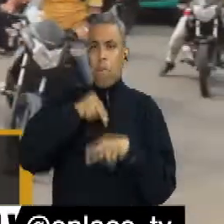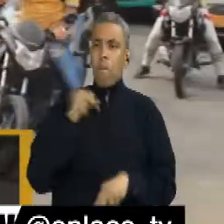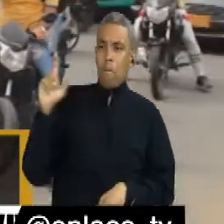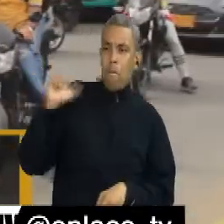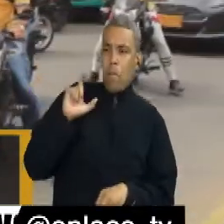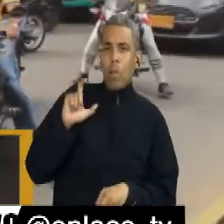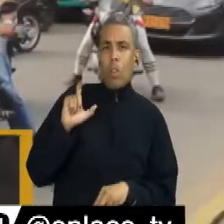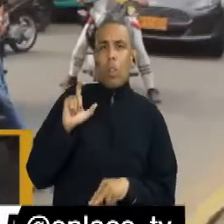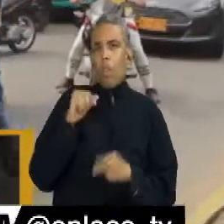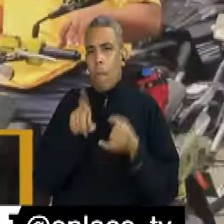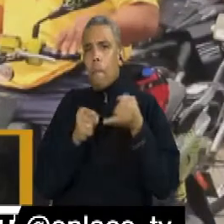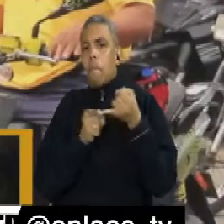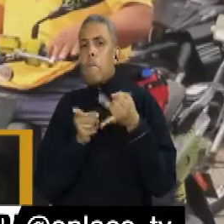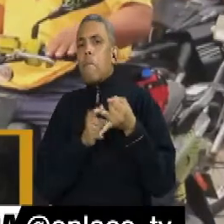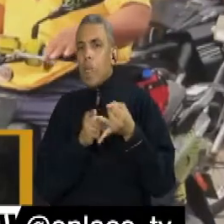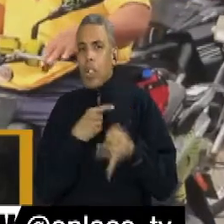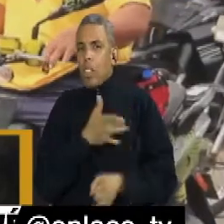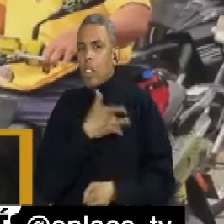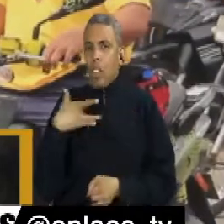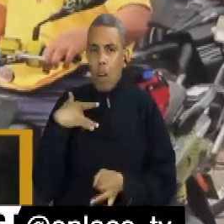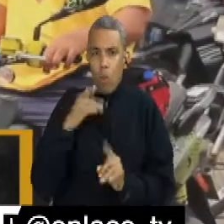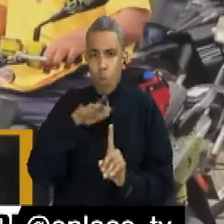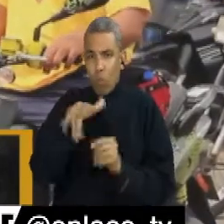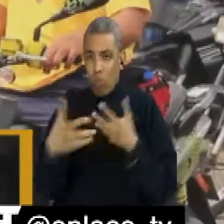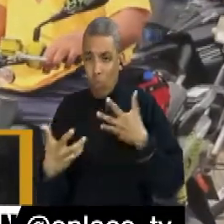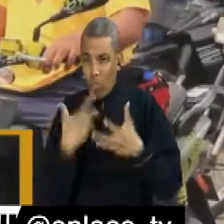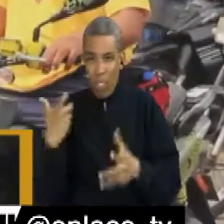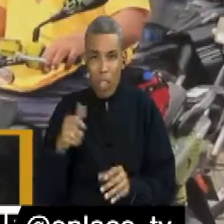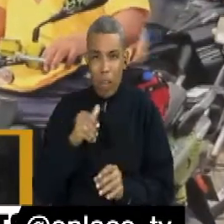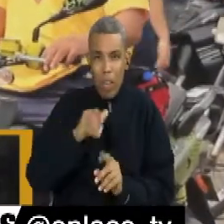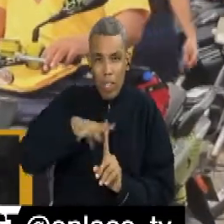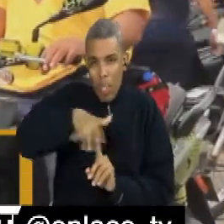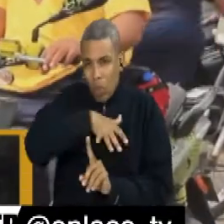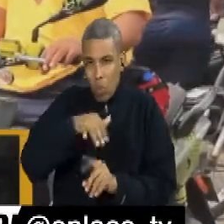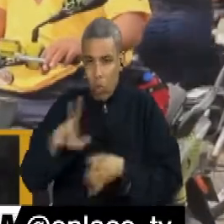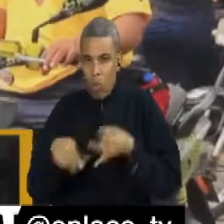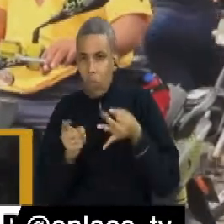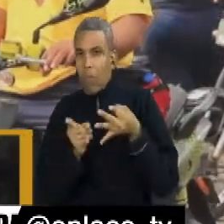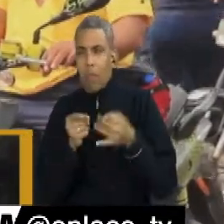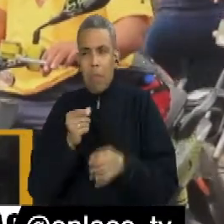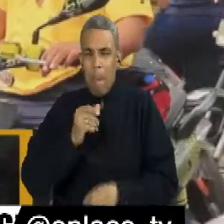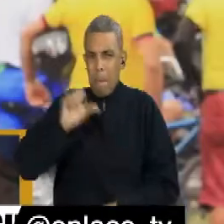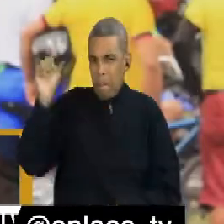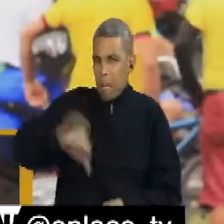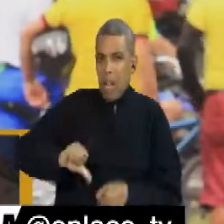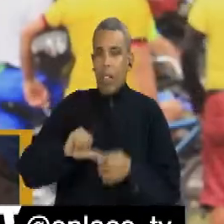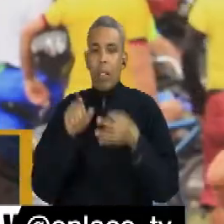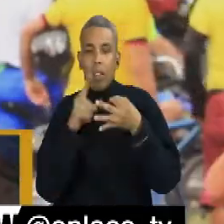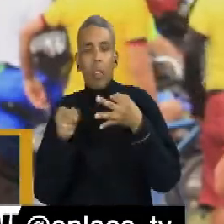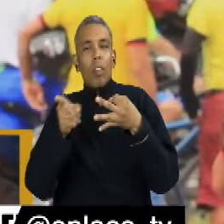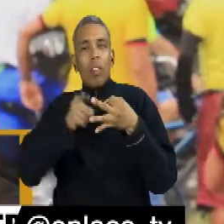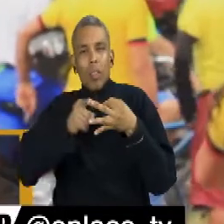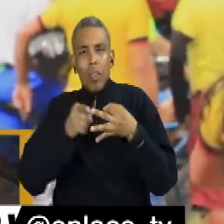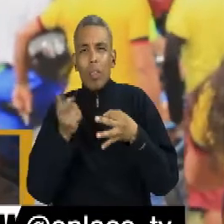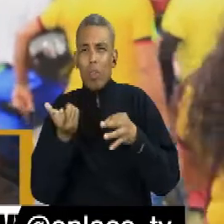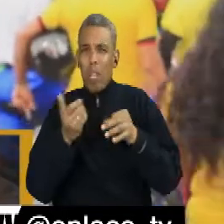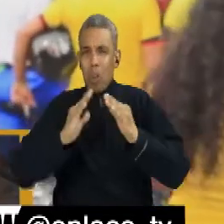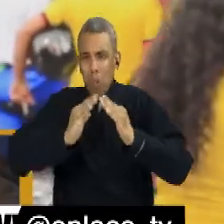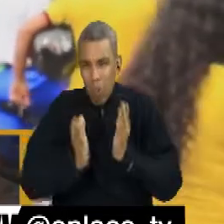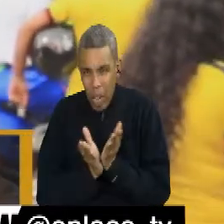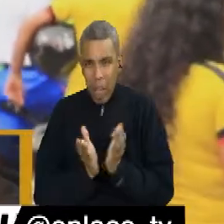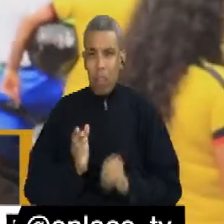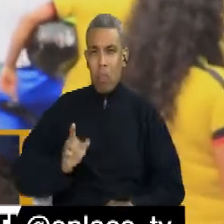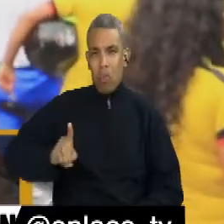la mala prestación en servicios de salud y el deterioro en las estructuras físicas de los planteles educativos. El tema ahí es que cuando se habla del